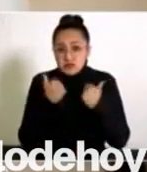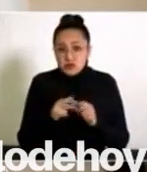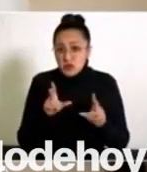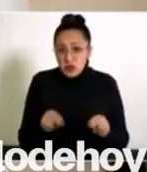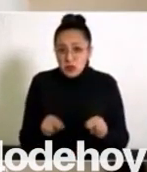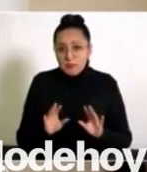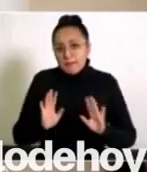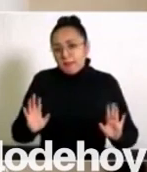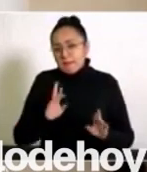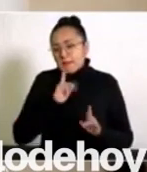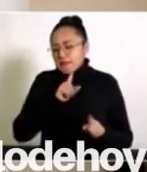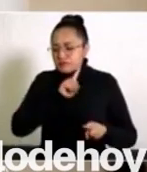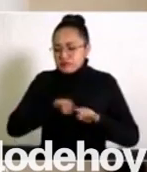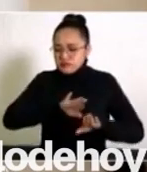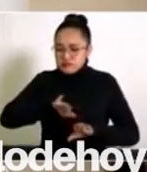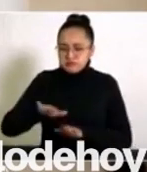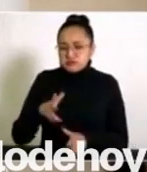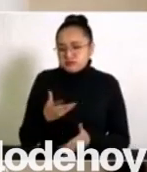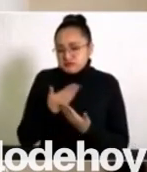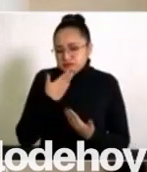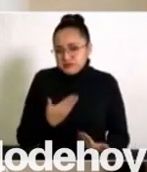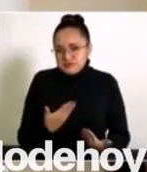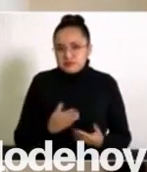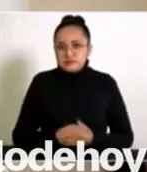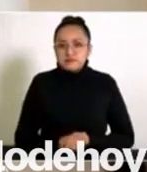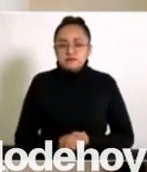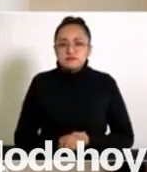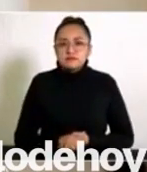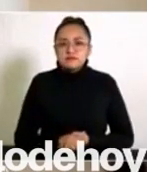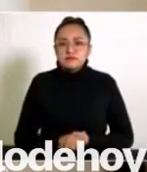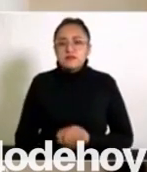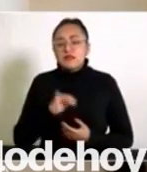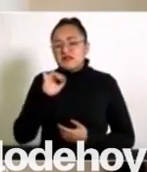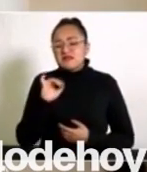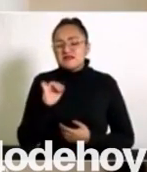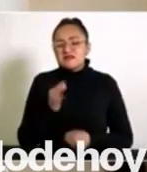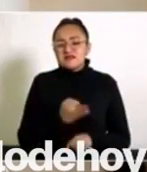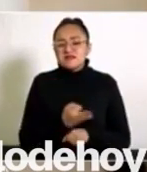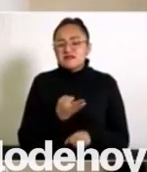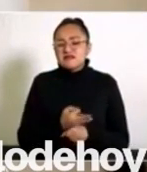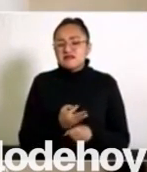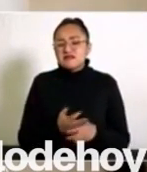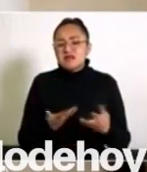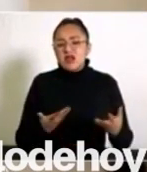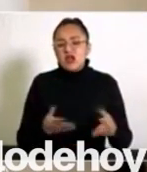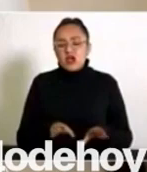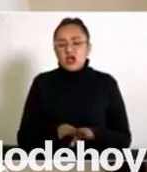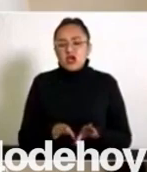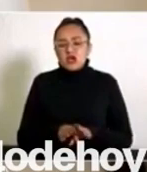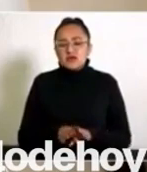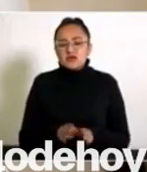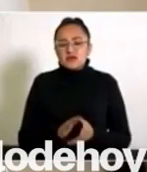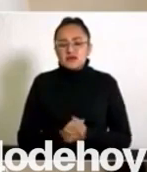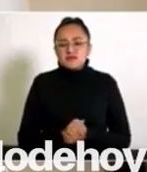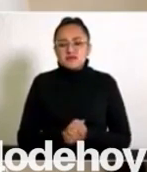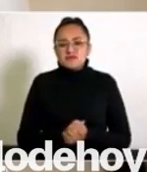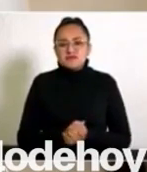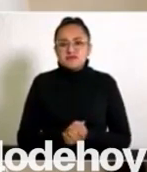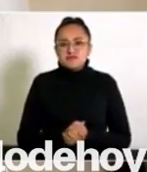pues que se le exonera y si representa para